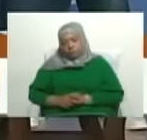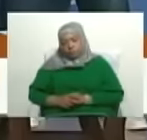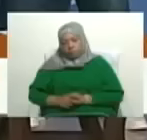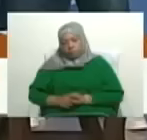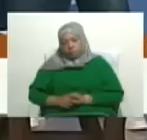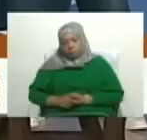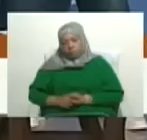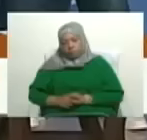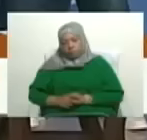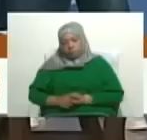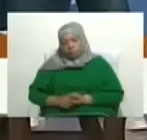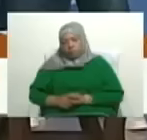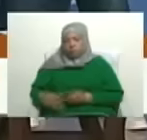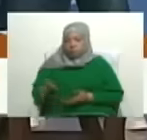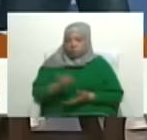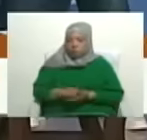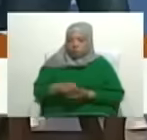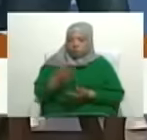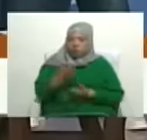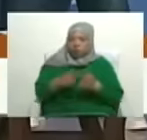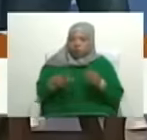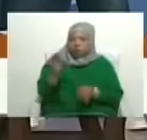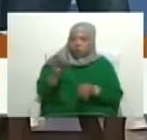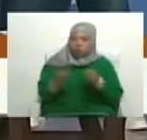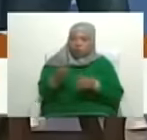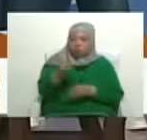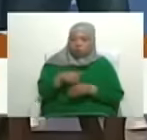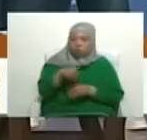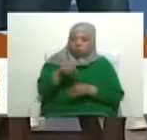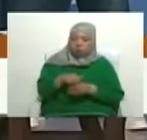vuelvan a hablar de elecciones libres y justas,